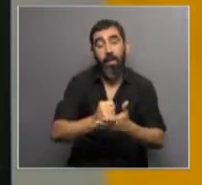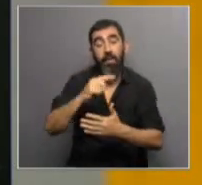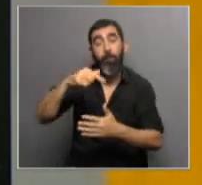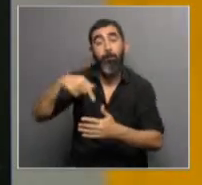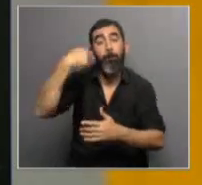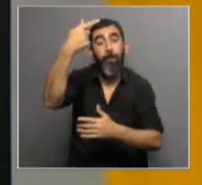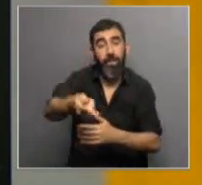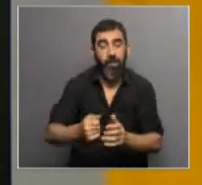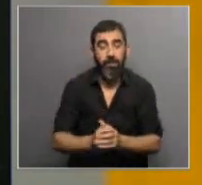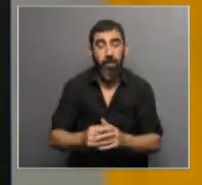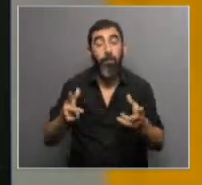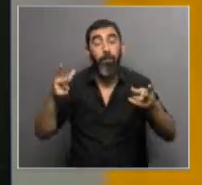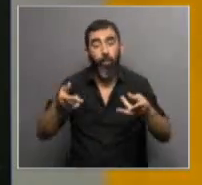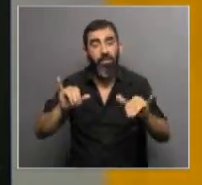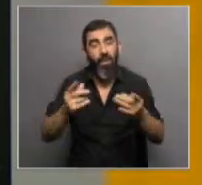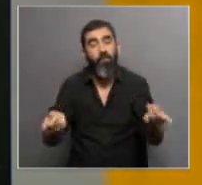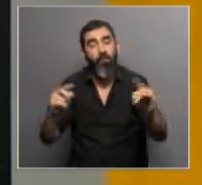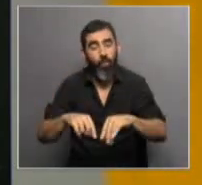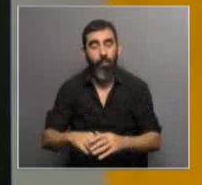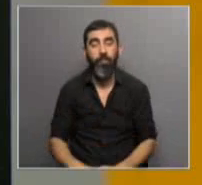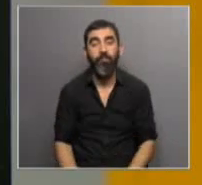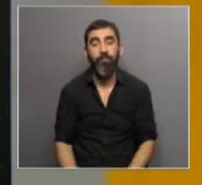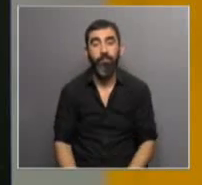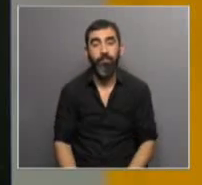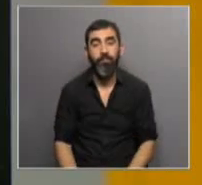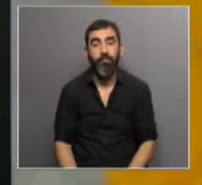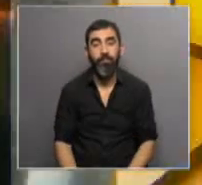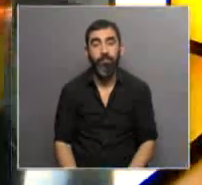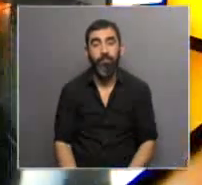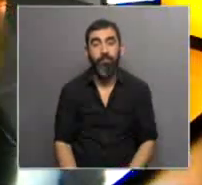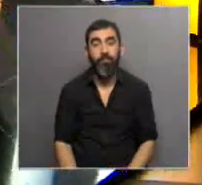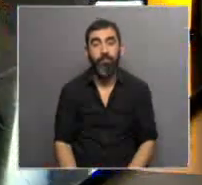hacemos otra pausa ya volvemos con la última parte de sobre ciencia